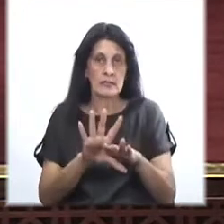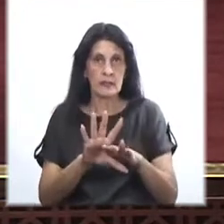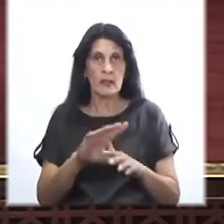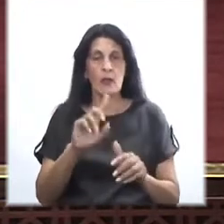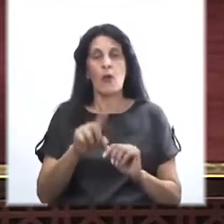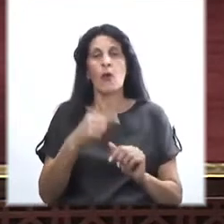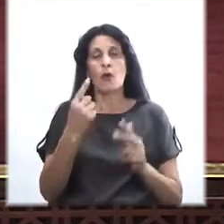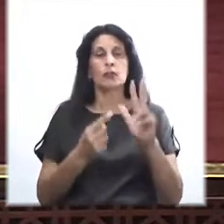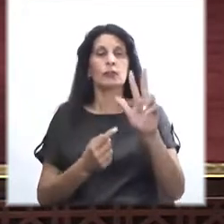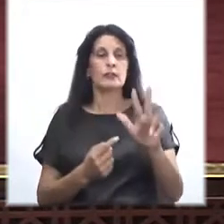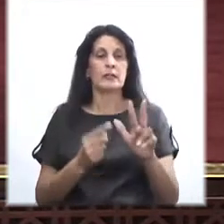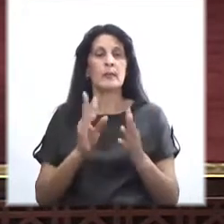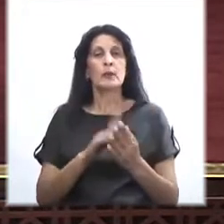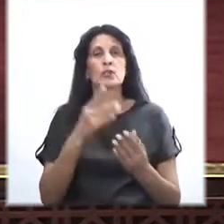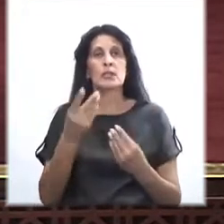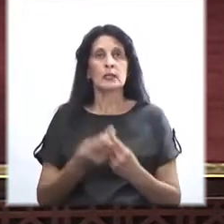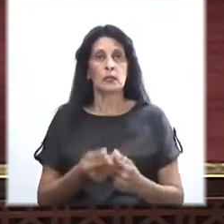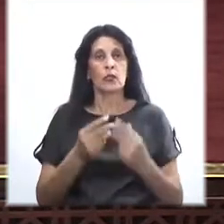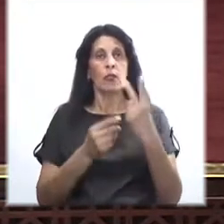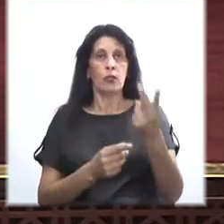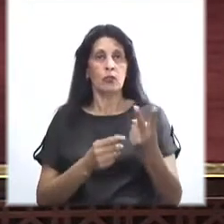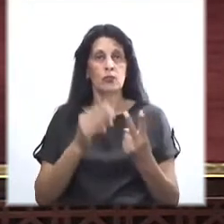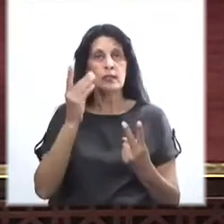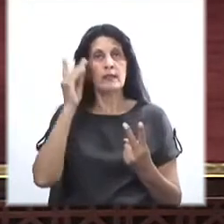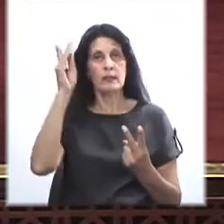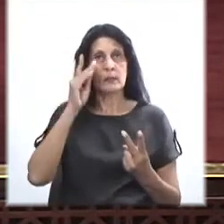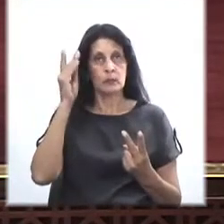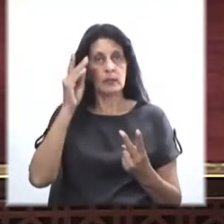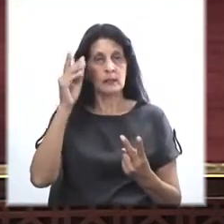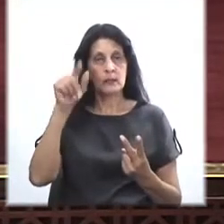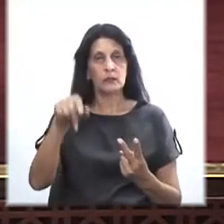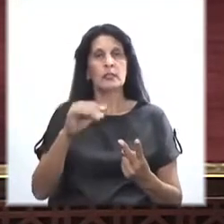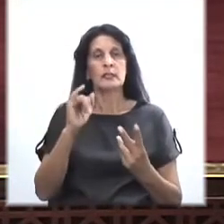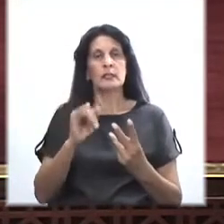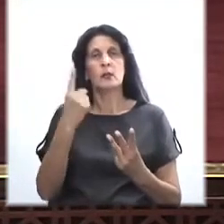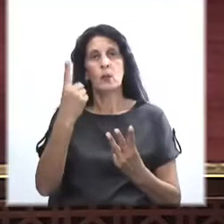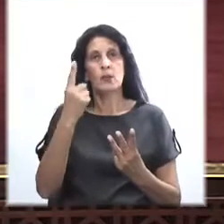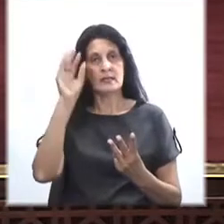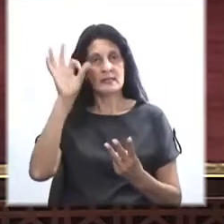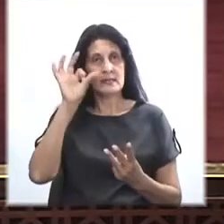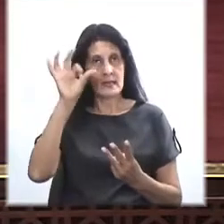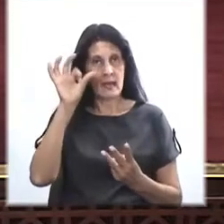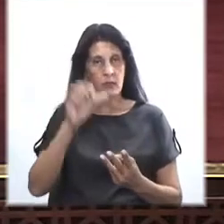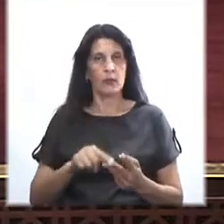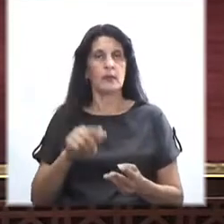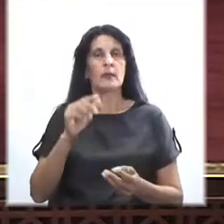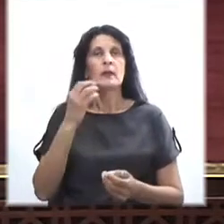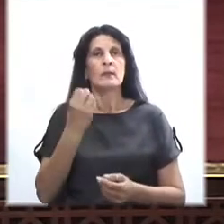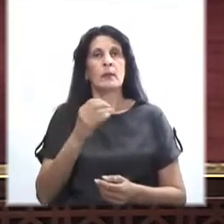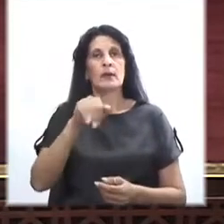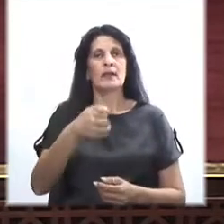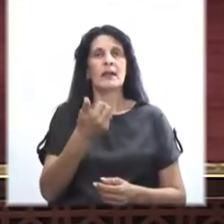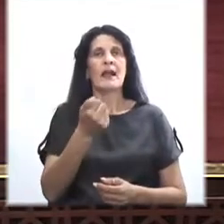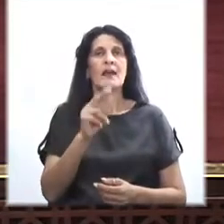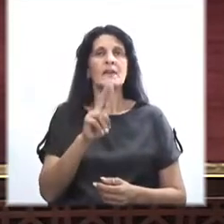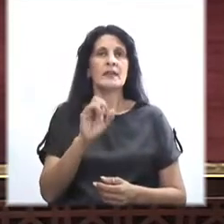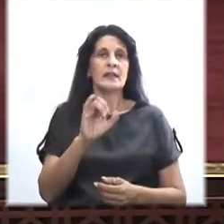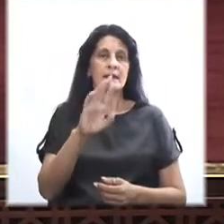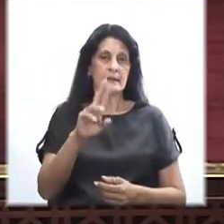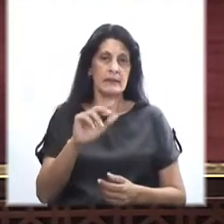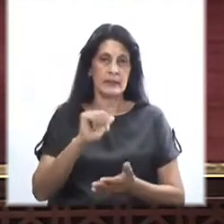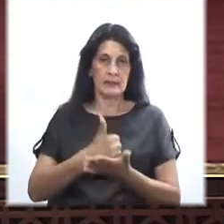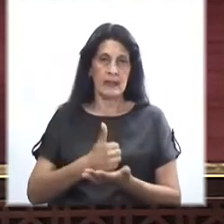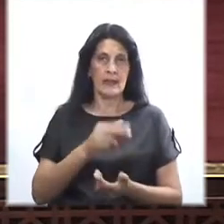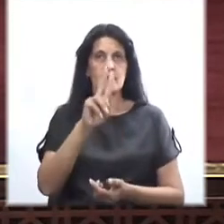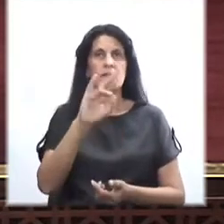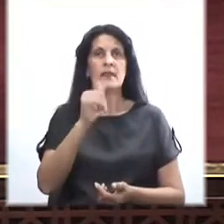tres proyectos que se presentaron, dos en Cámara de Diputados y otro en el Senado. Uno por el diputado Javier Radiccioni, está aquí, Pablo